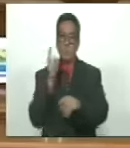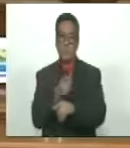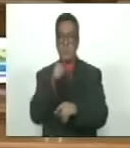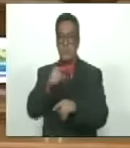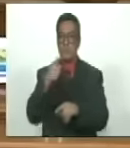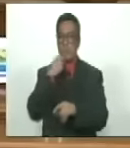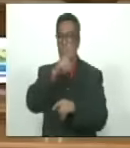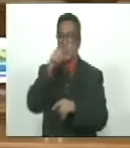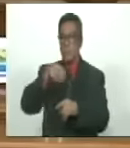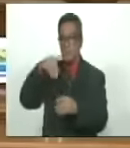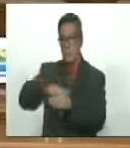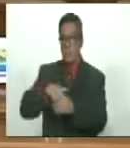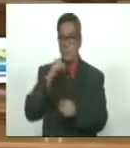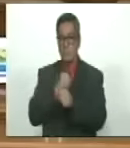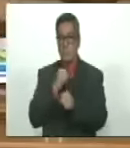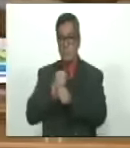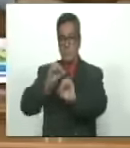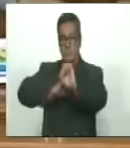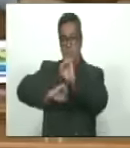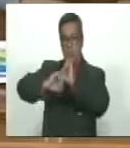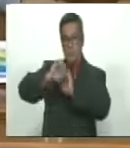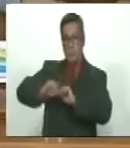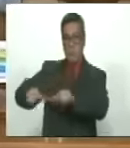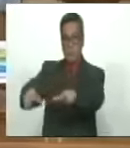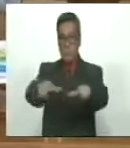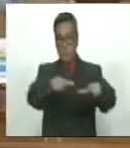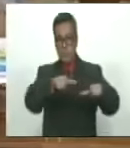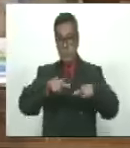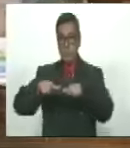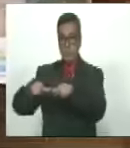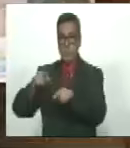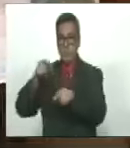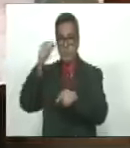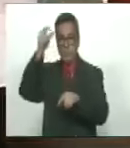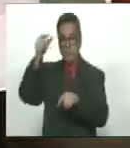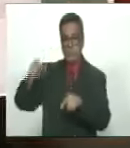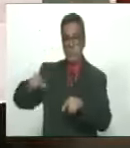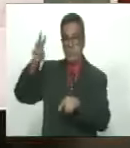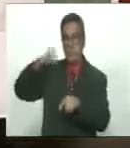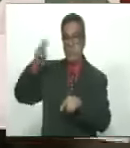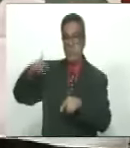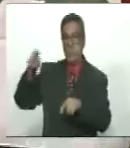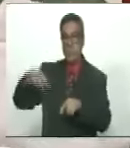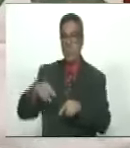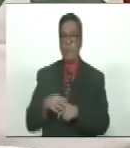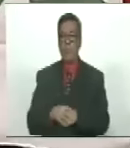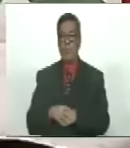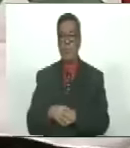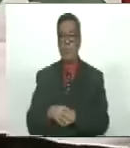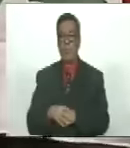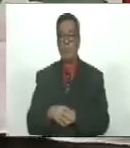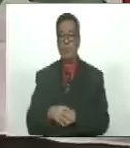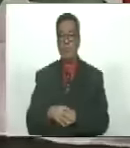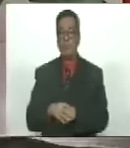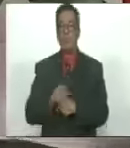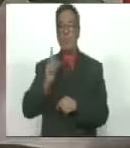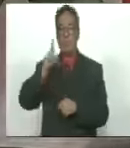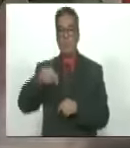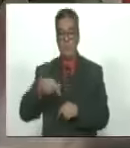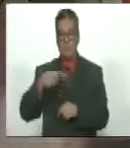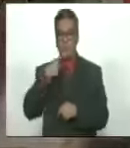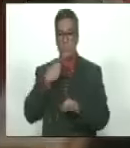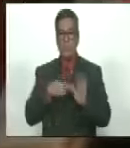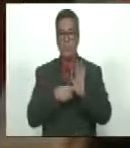ese referendo consultivo en función de la defensa del territorio de la Guayana Esequiba. Hemos también